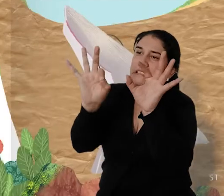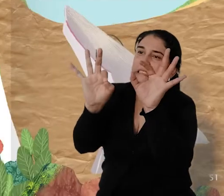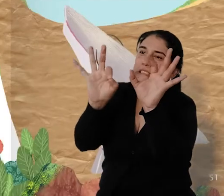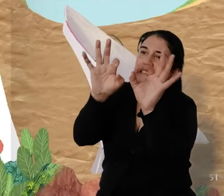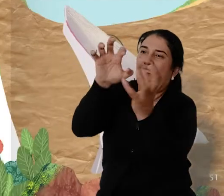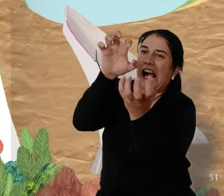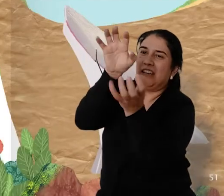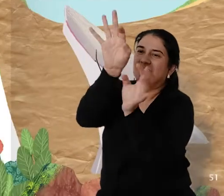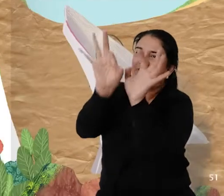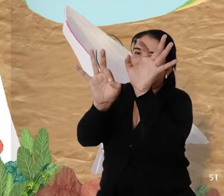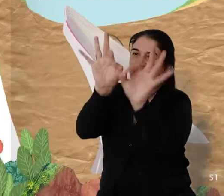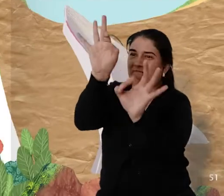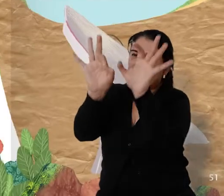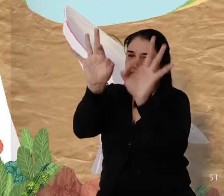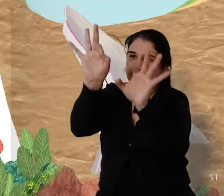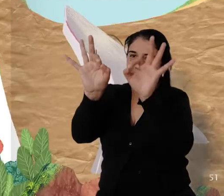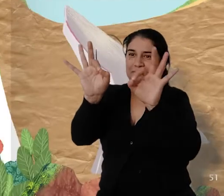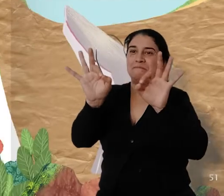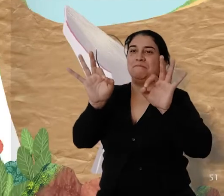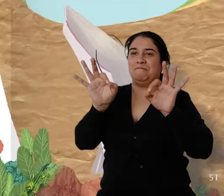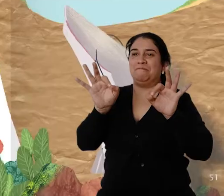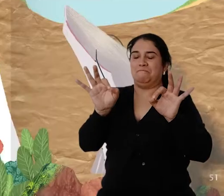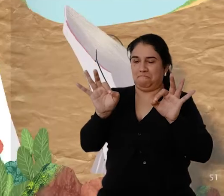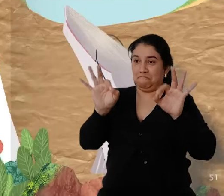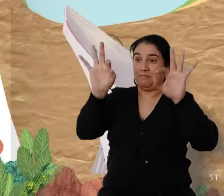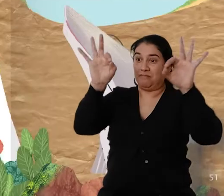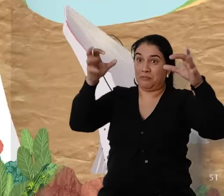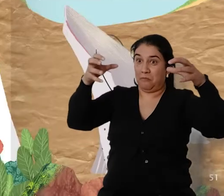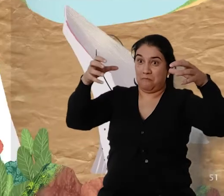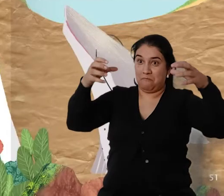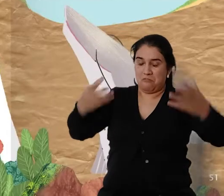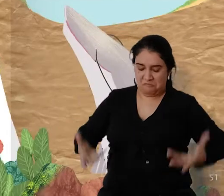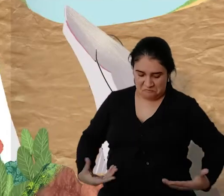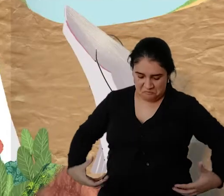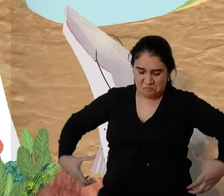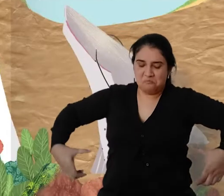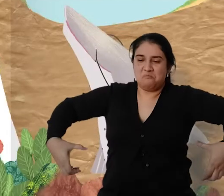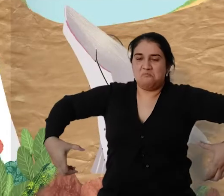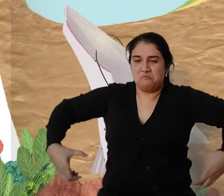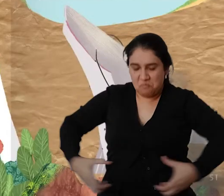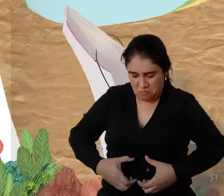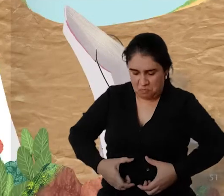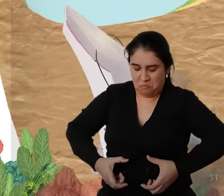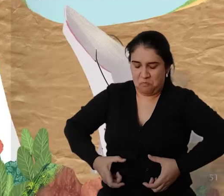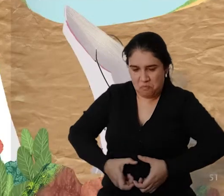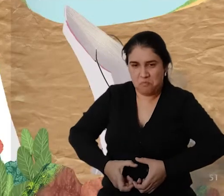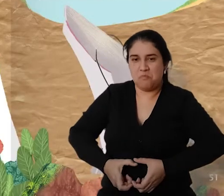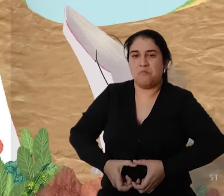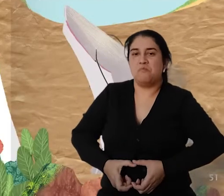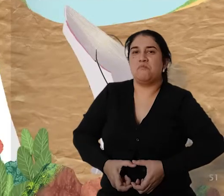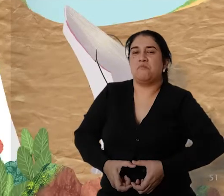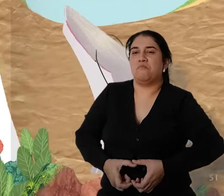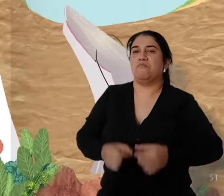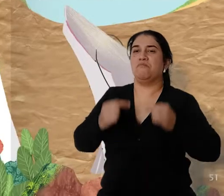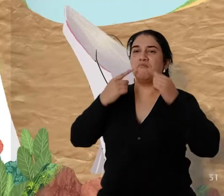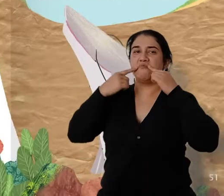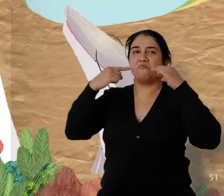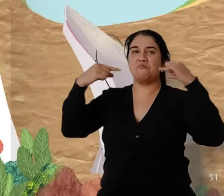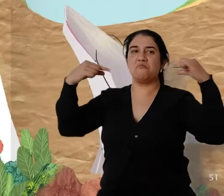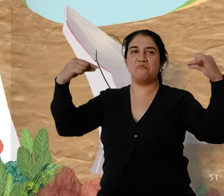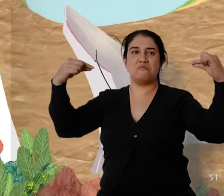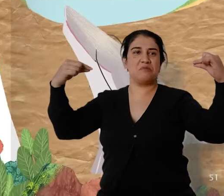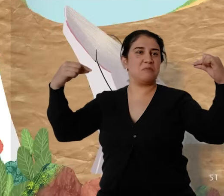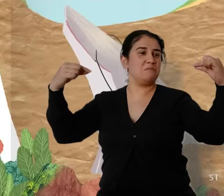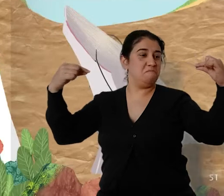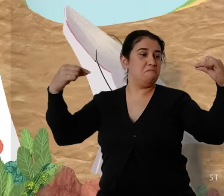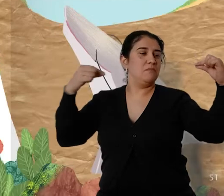pues habían quedado enredados allí. El surubí se puso el cinturón abrochándolo bajo las aletas